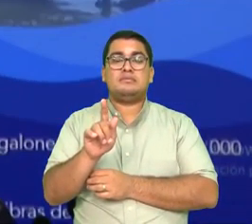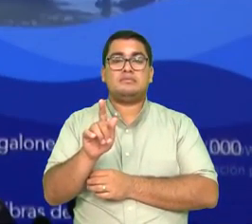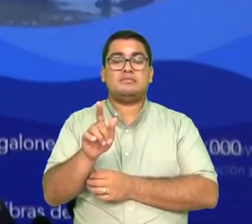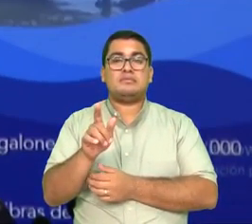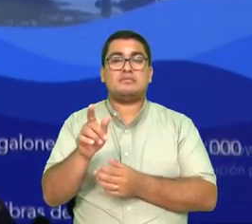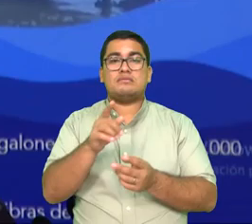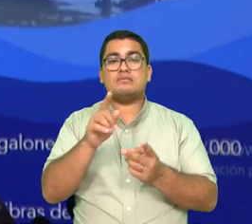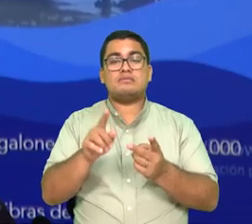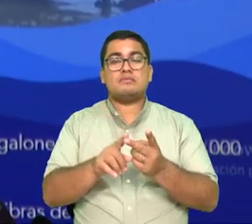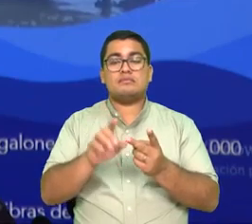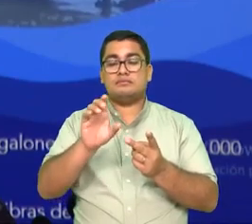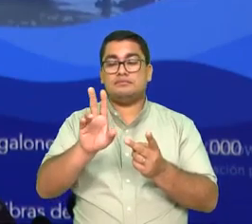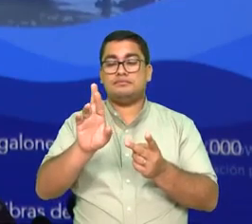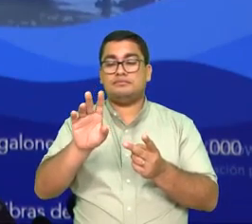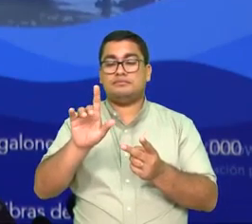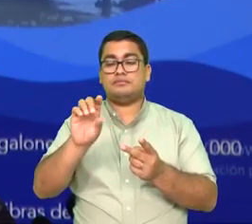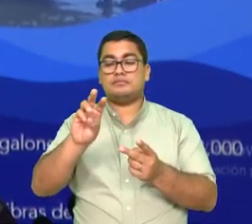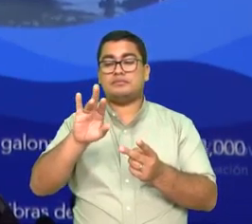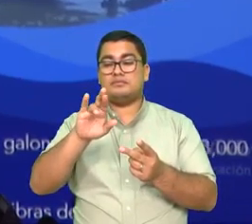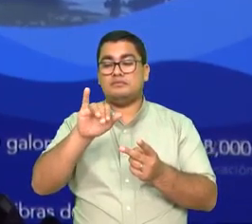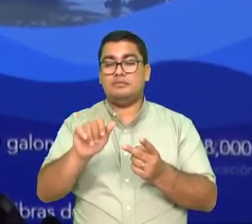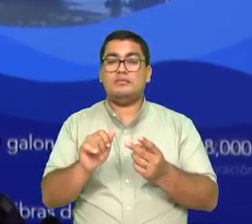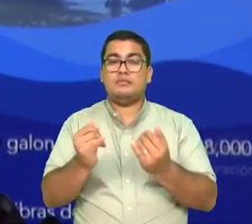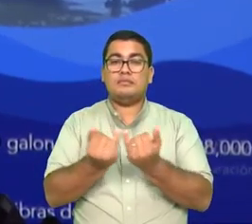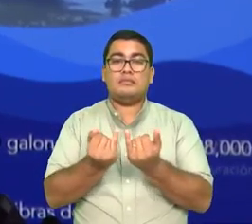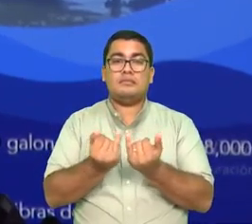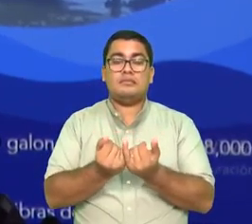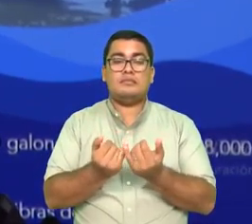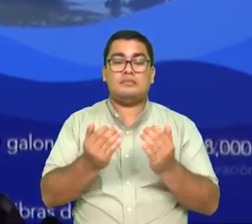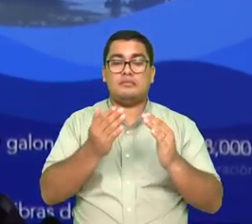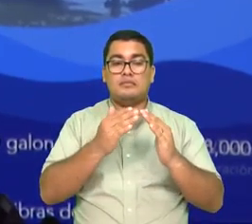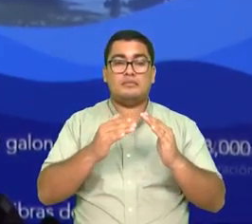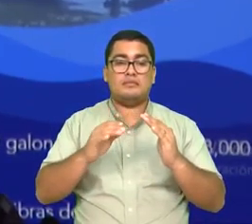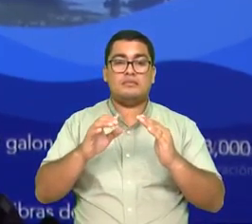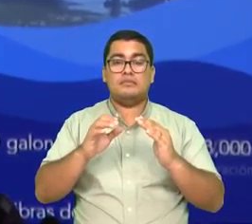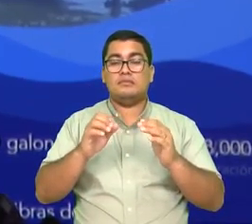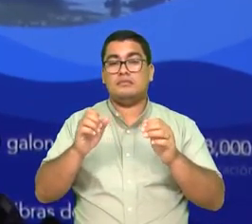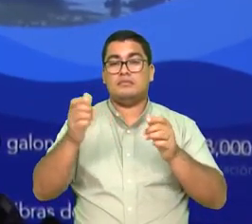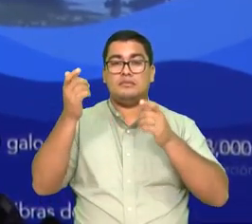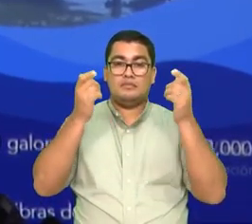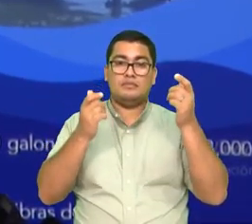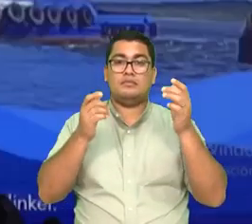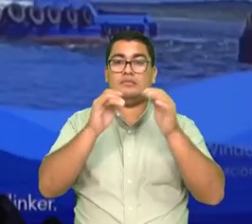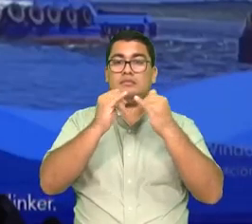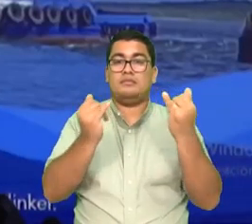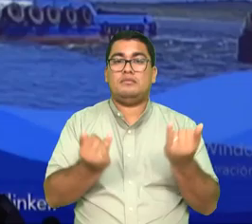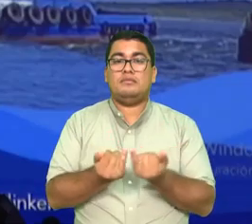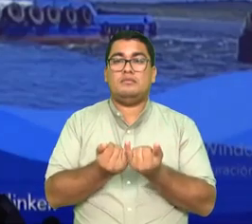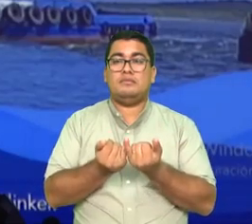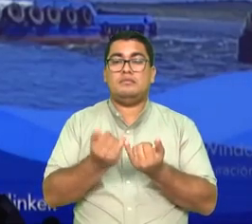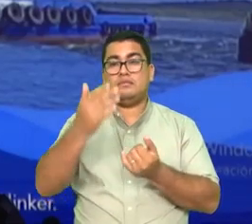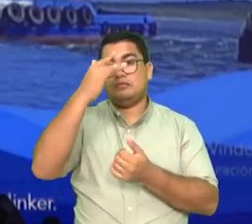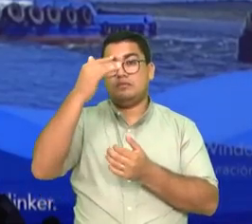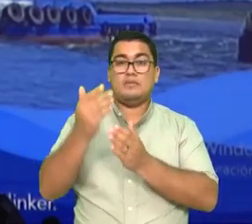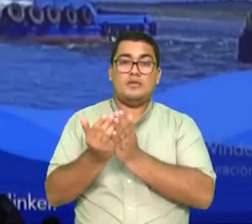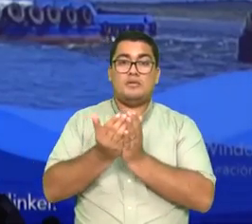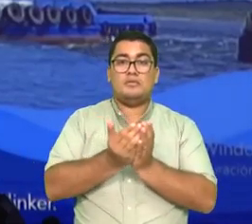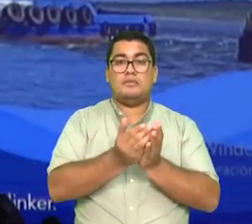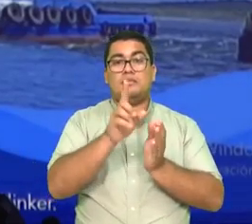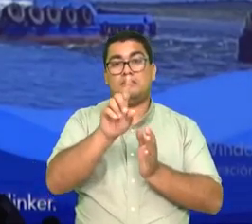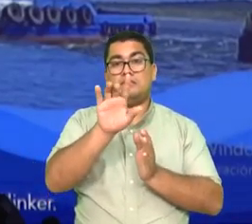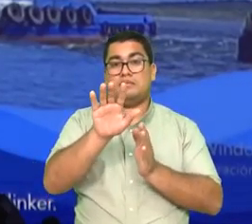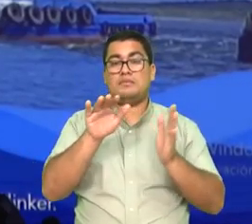Marías procedente de Puerto Cabezas. Asimismo, en Puerto Sandino se recibió un buque internacional procedente de México con